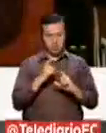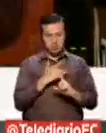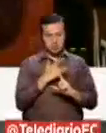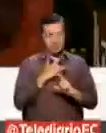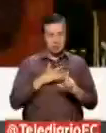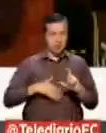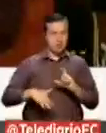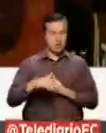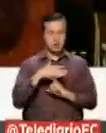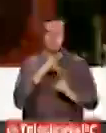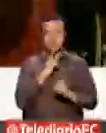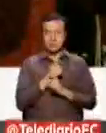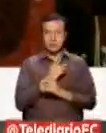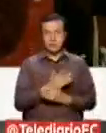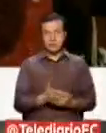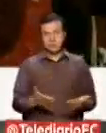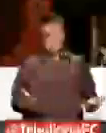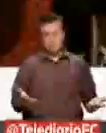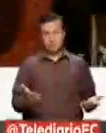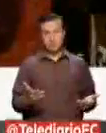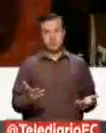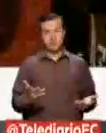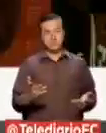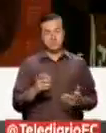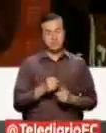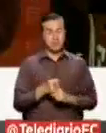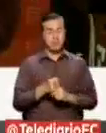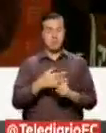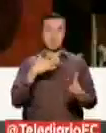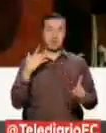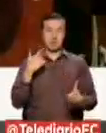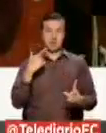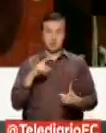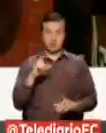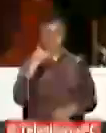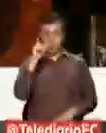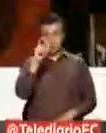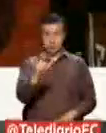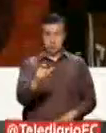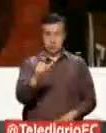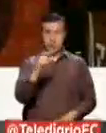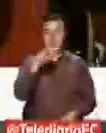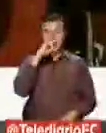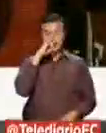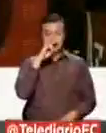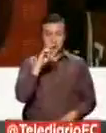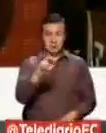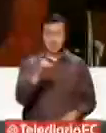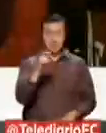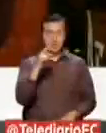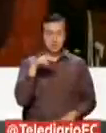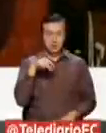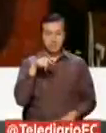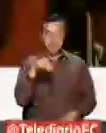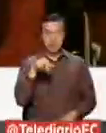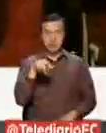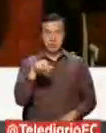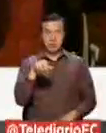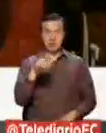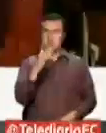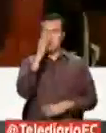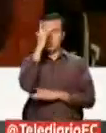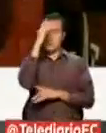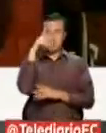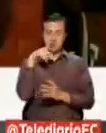tu entorno. Entonces, a mí me impacta mucho cuando yo le doy el dispositivo a uno de nuestros niños y él va caminando directo hacia un árbol,